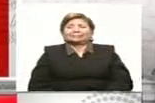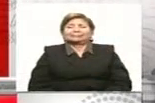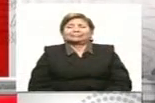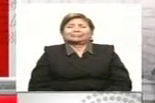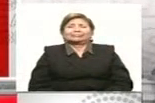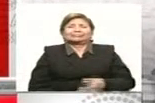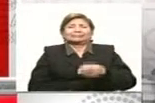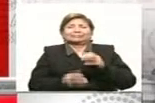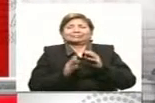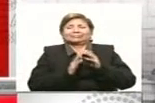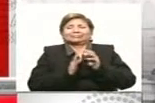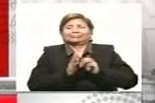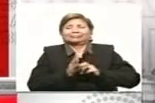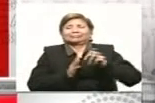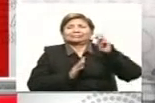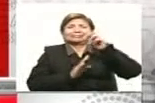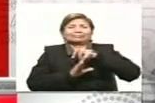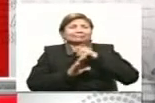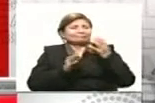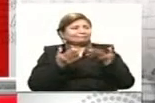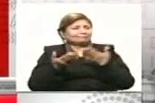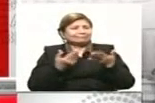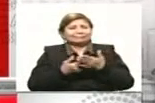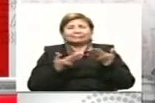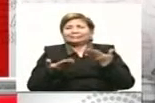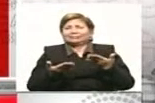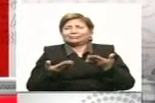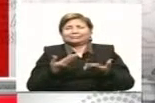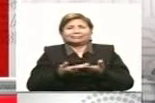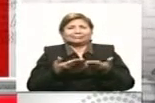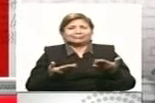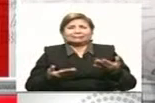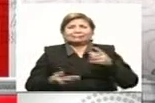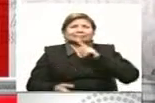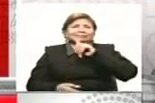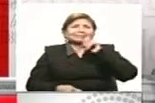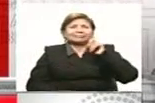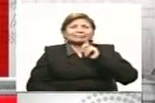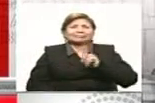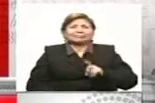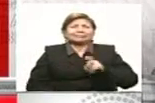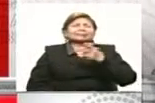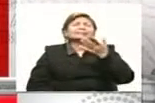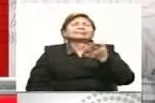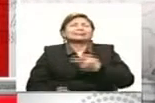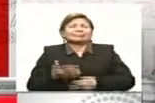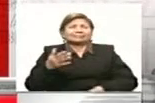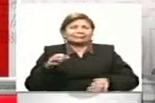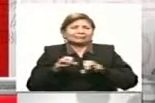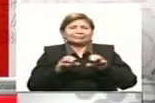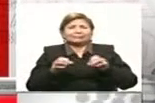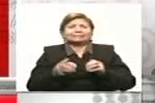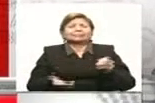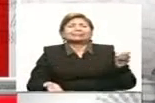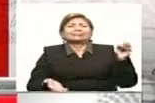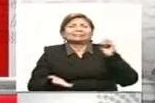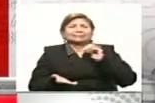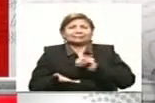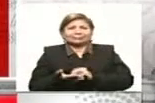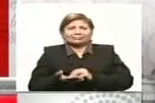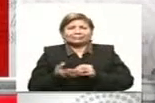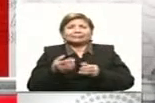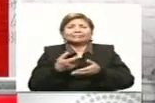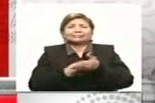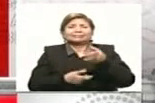al adecuado provisión de recursos para atender a la población, le pregunto al ministro qué acciones ha incorporado en